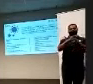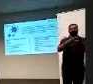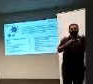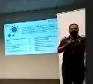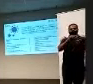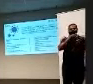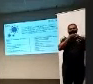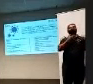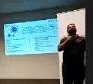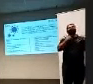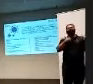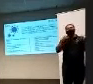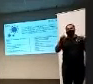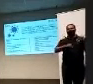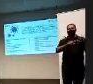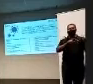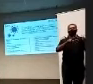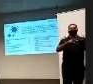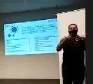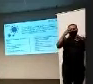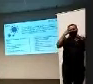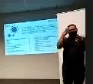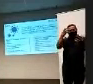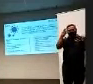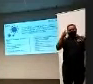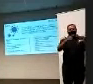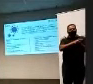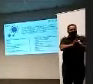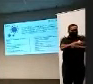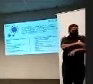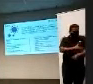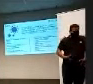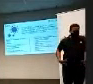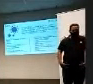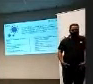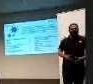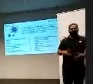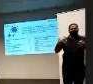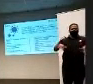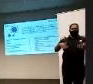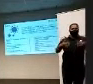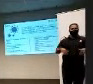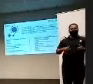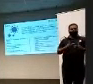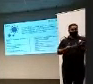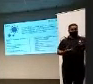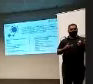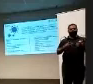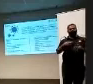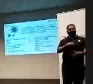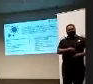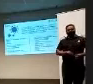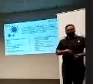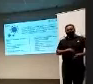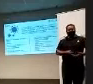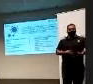de cabeza, dolores musculares y algunas erupciones cutáneas, náuseas, vómitos y